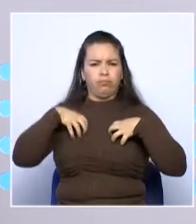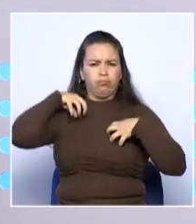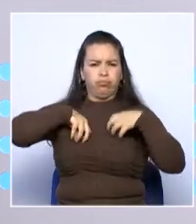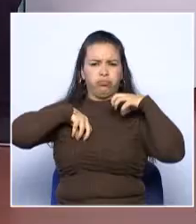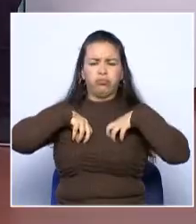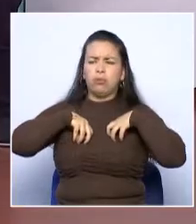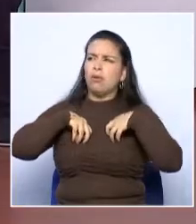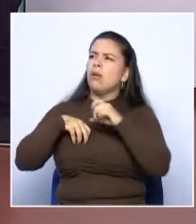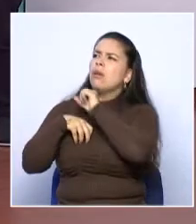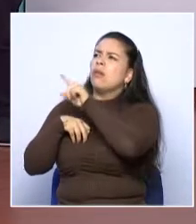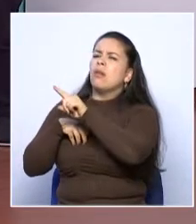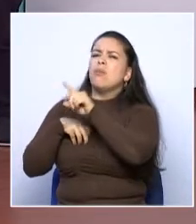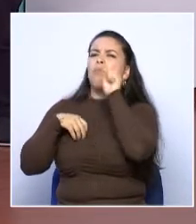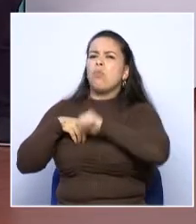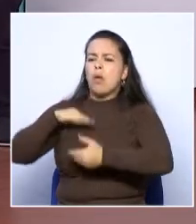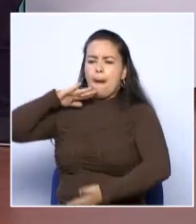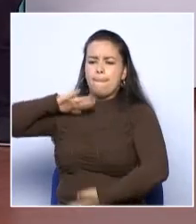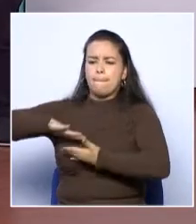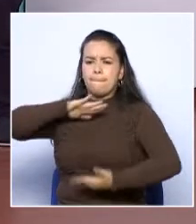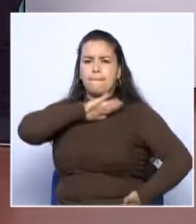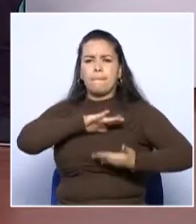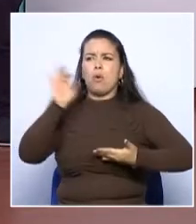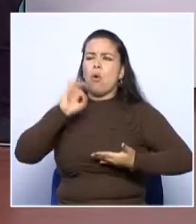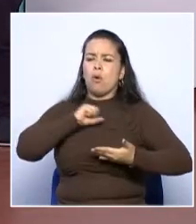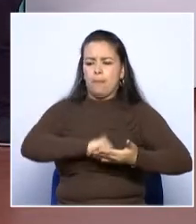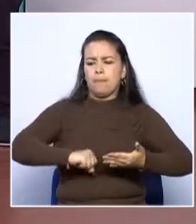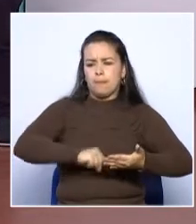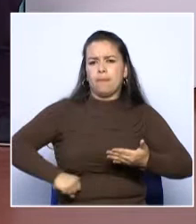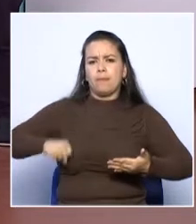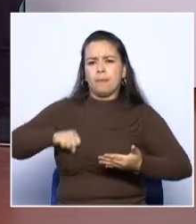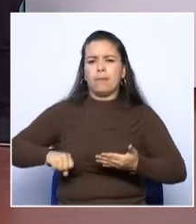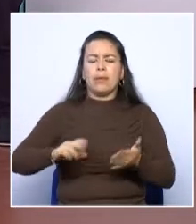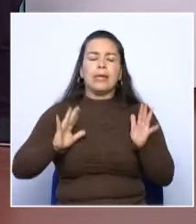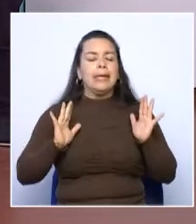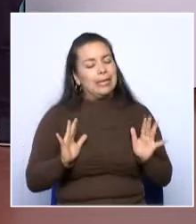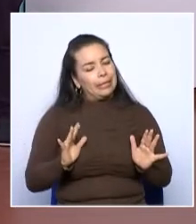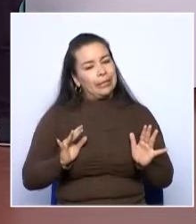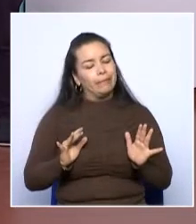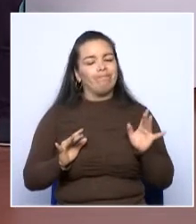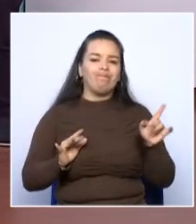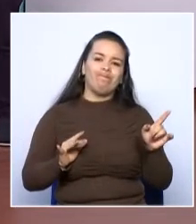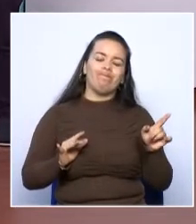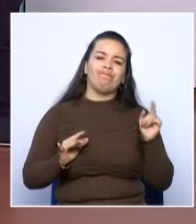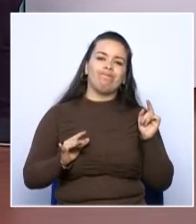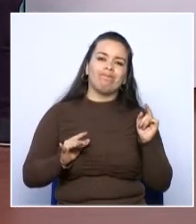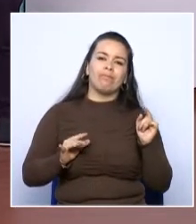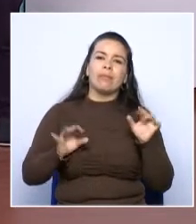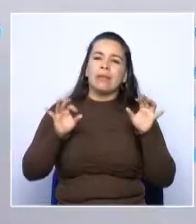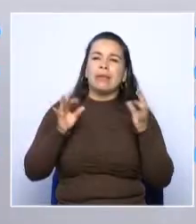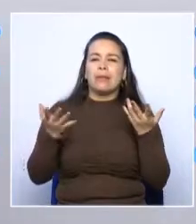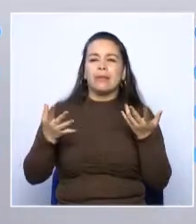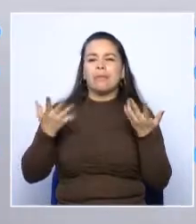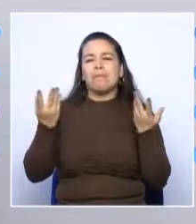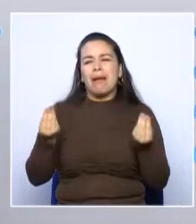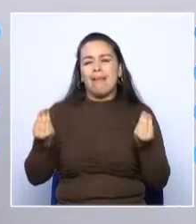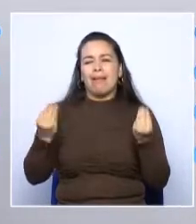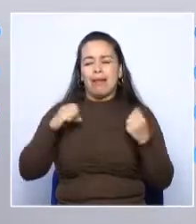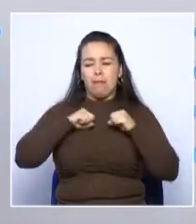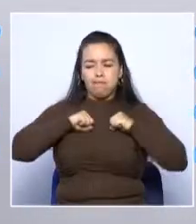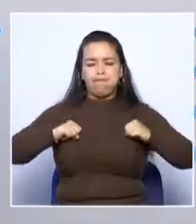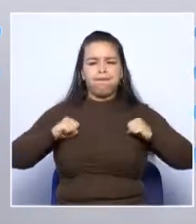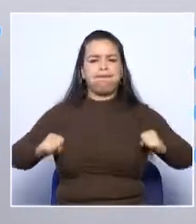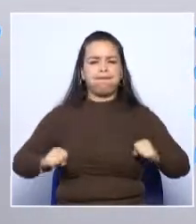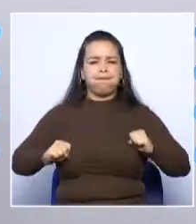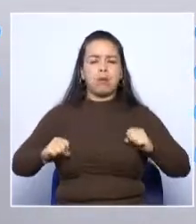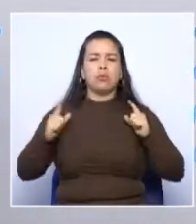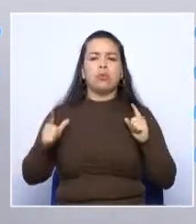o una mamografía? El mejor examen de esos dos para controlar la prótesis como tal es la ecografía, porque